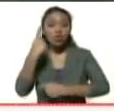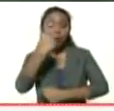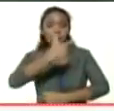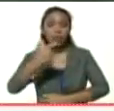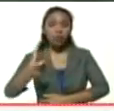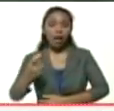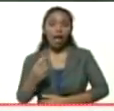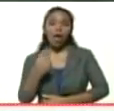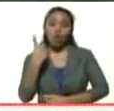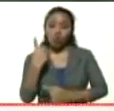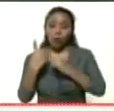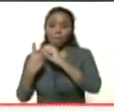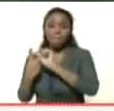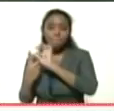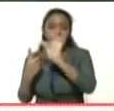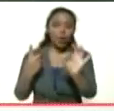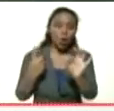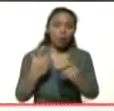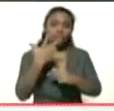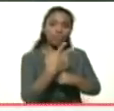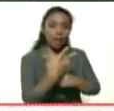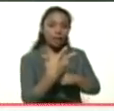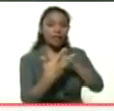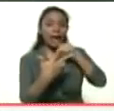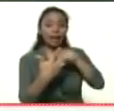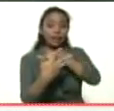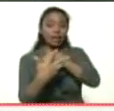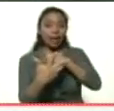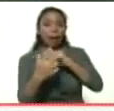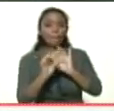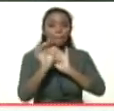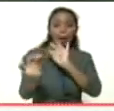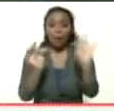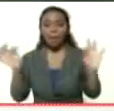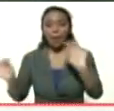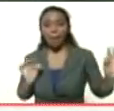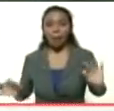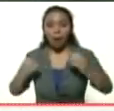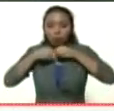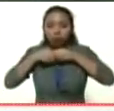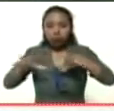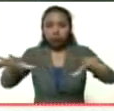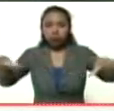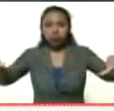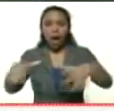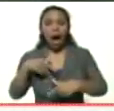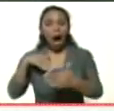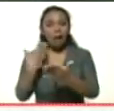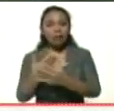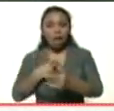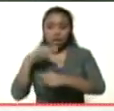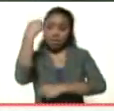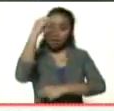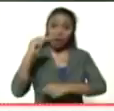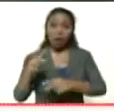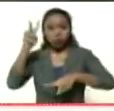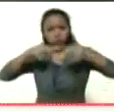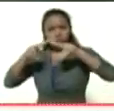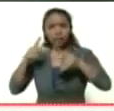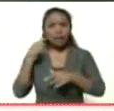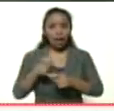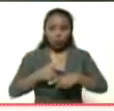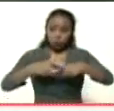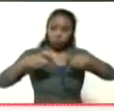infecta a tres, que esas tres personas infectan cada una de esos tres, y así sucesivamente hasta llegar a un nivel exponencial de